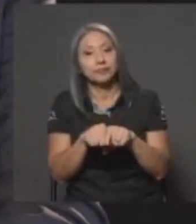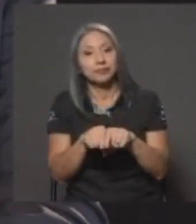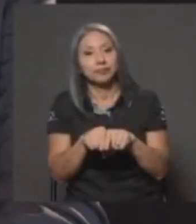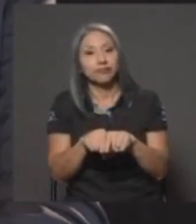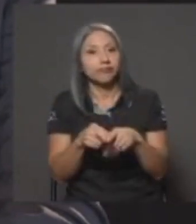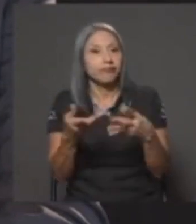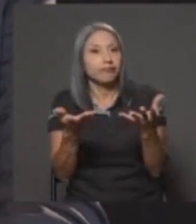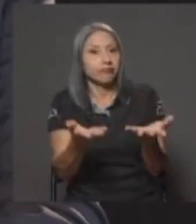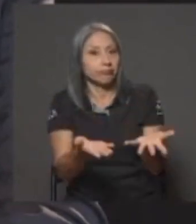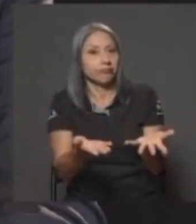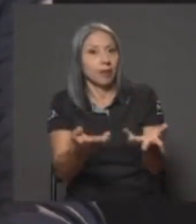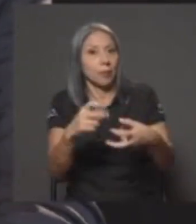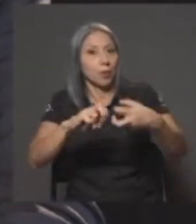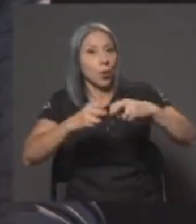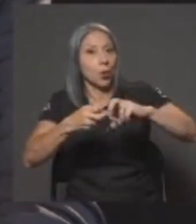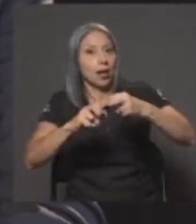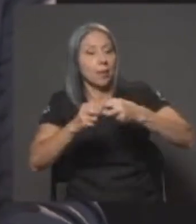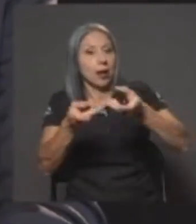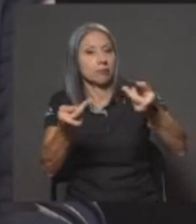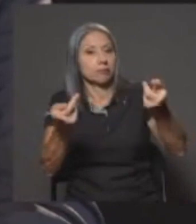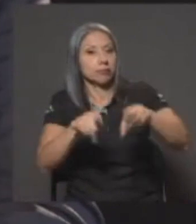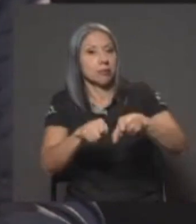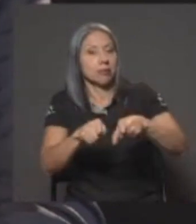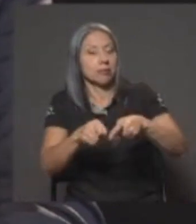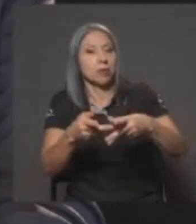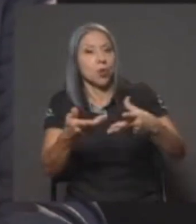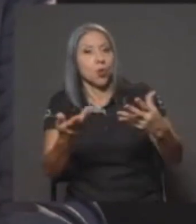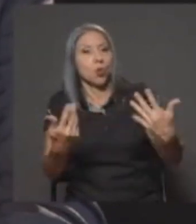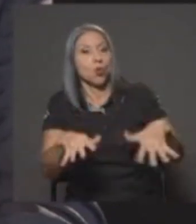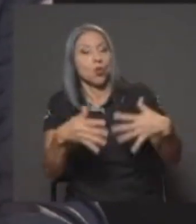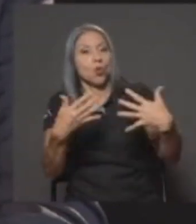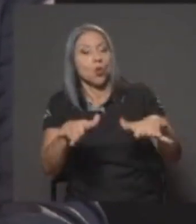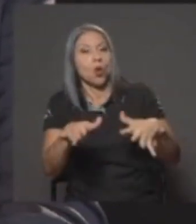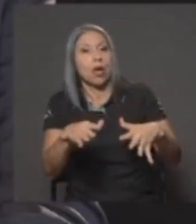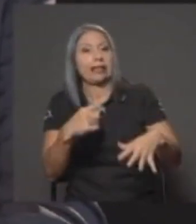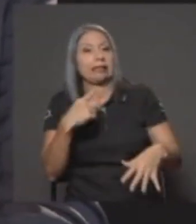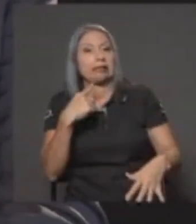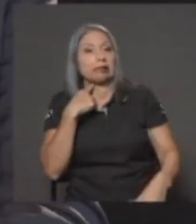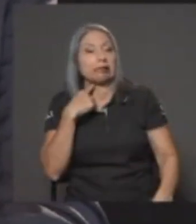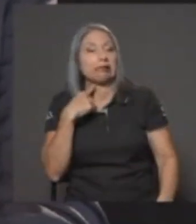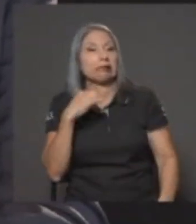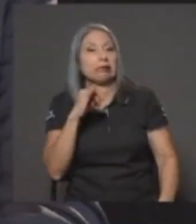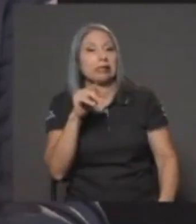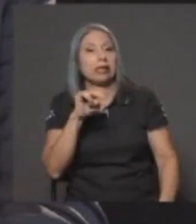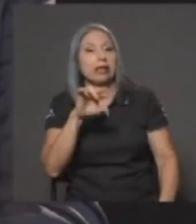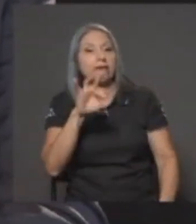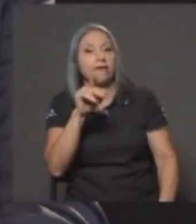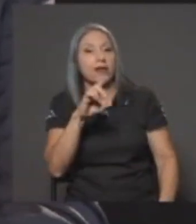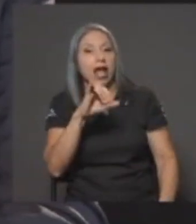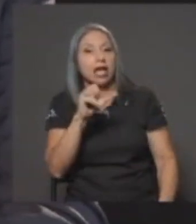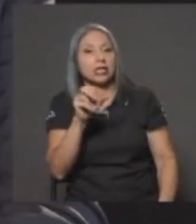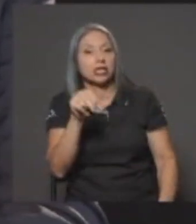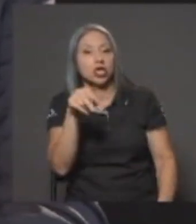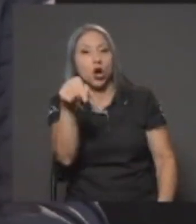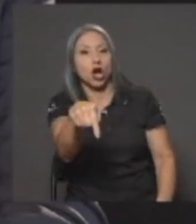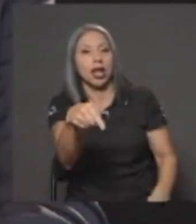también la solución ante ese problema, que bueno, el problema de inflación es grave, es de